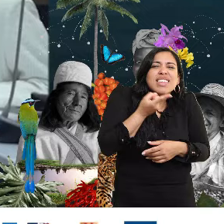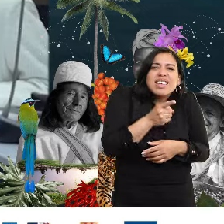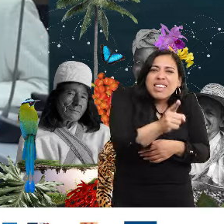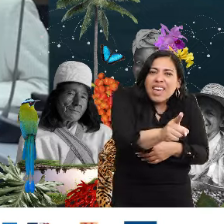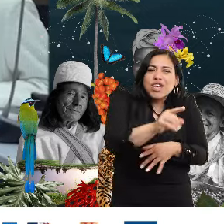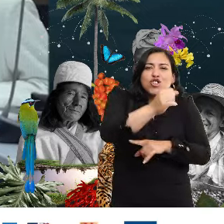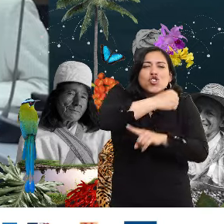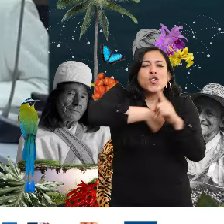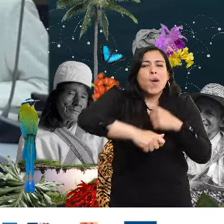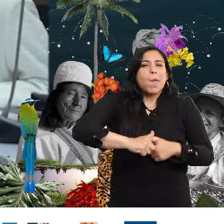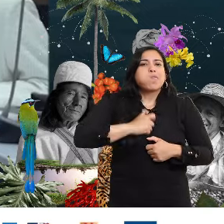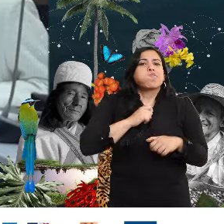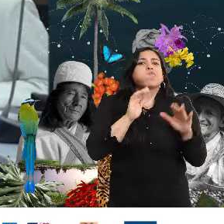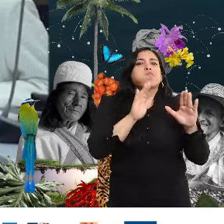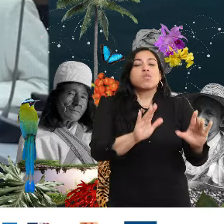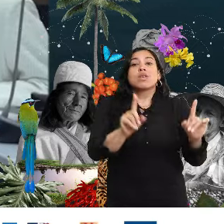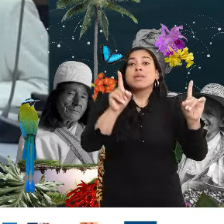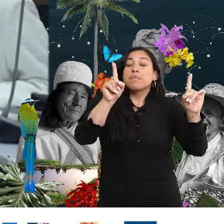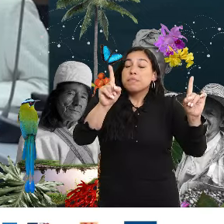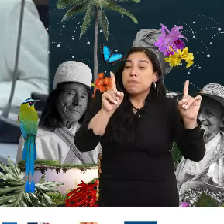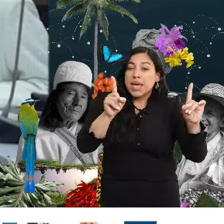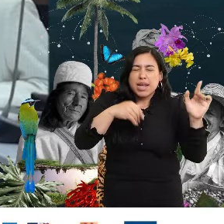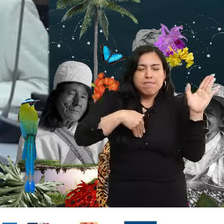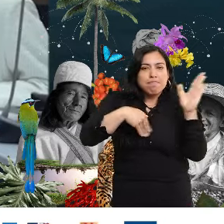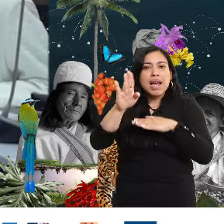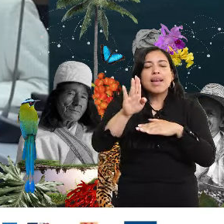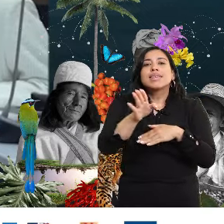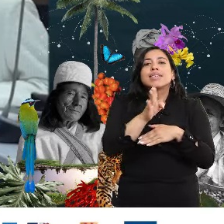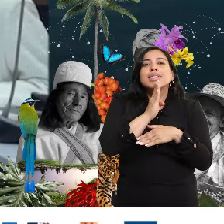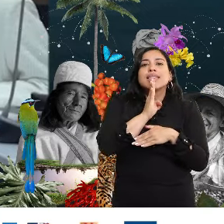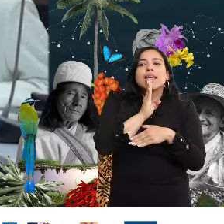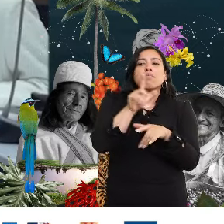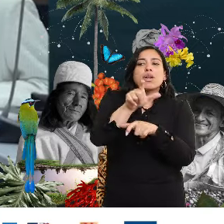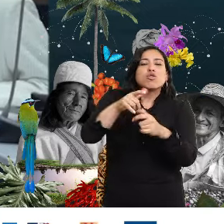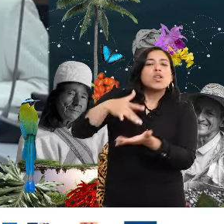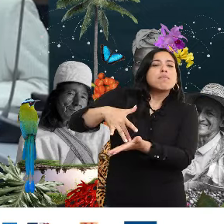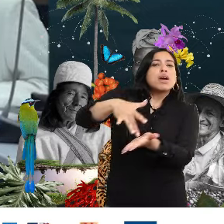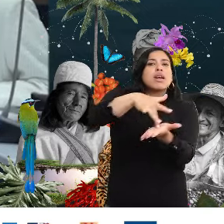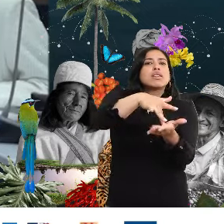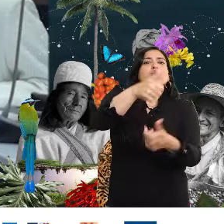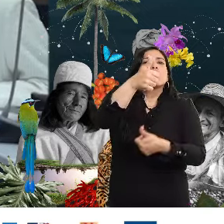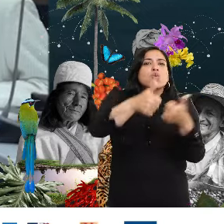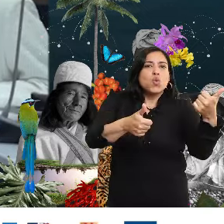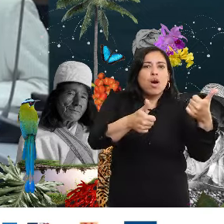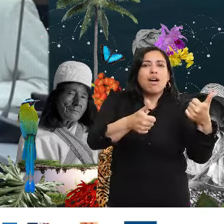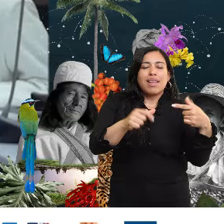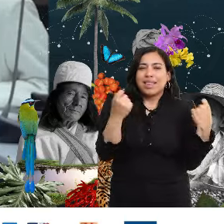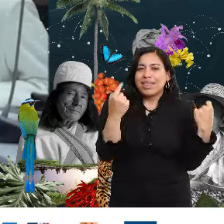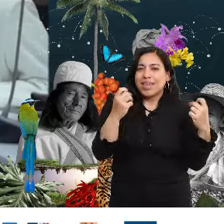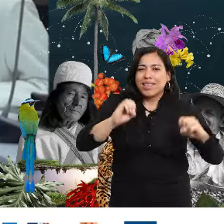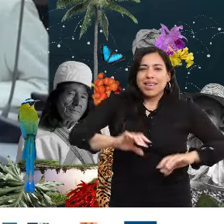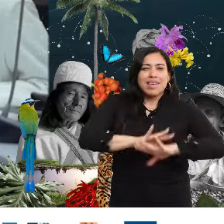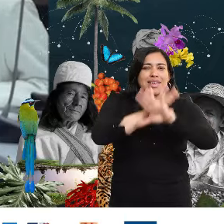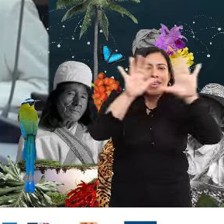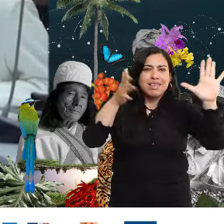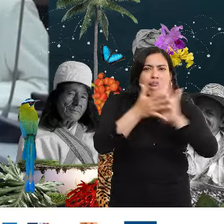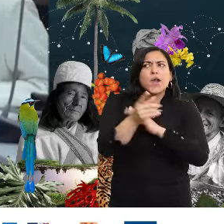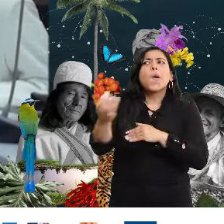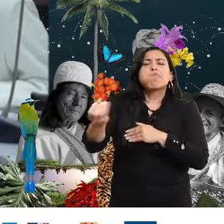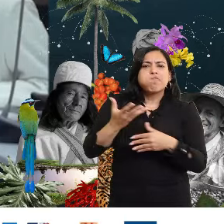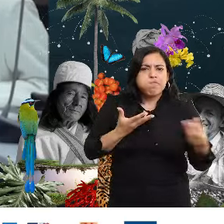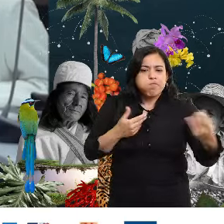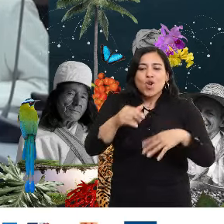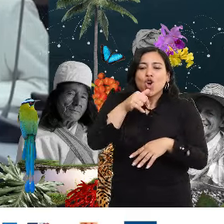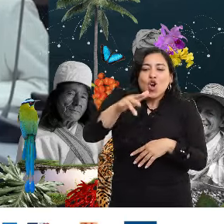la sociedad, pero en la más específica, los actores que pudieron participar, un entendimiento. Yo estaba ayer, recibí en la